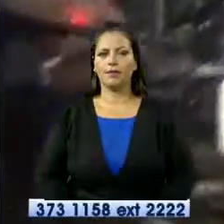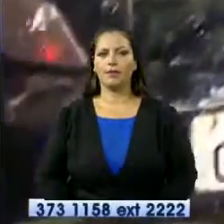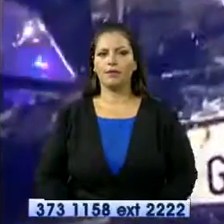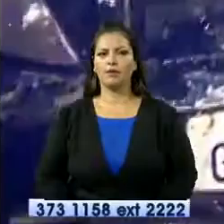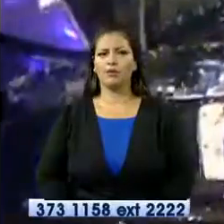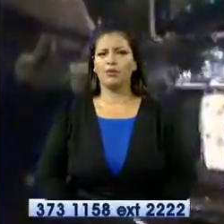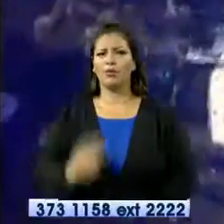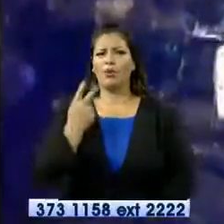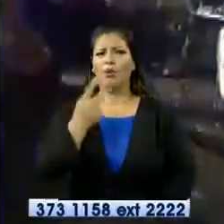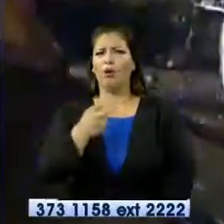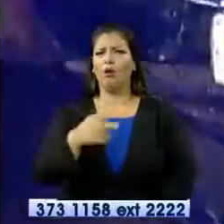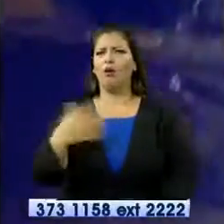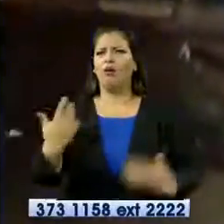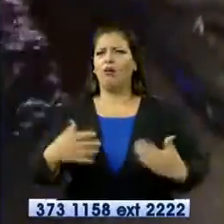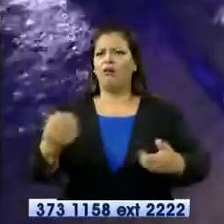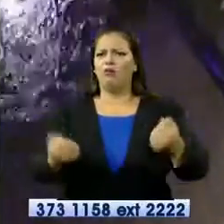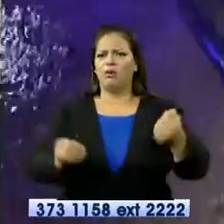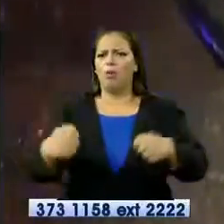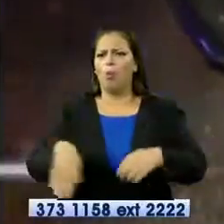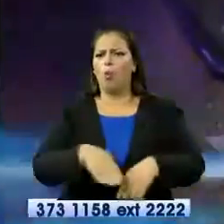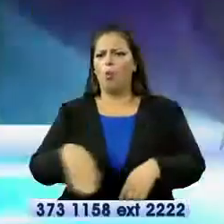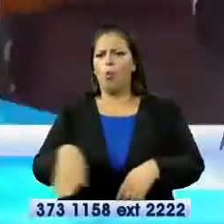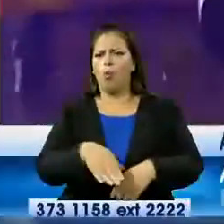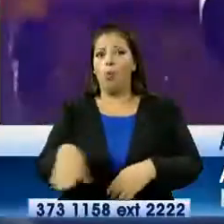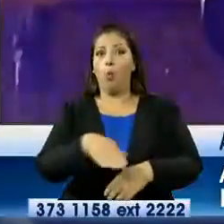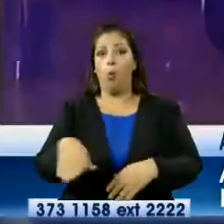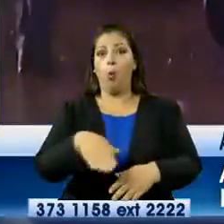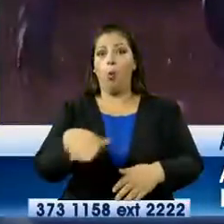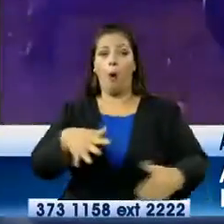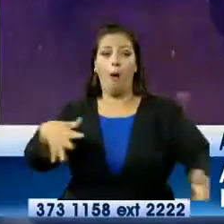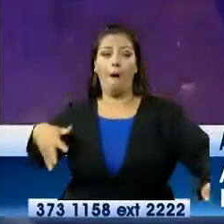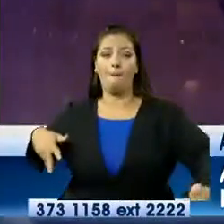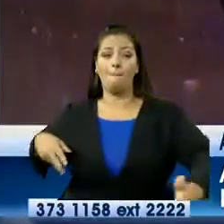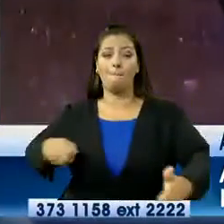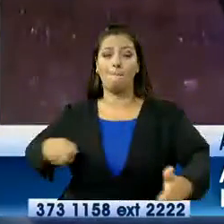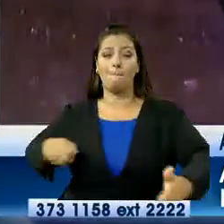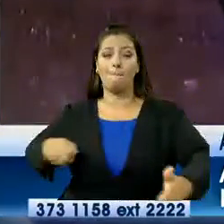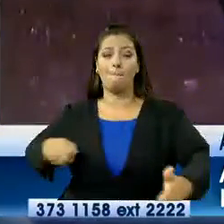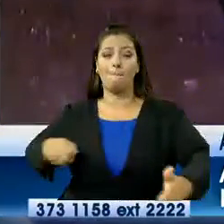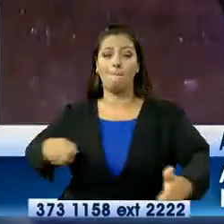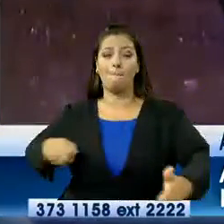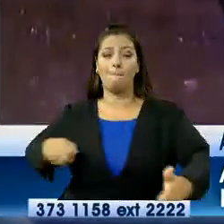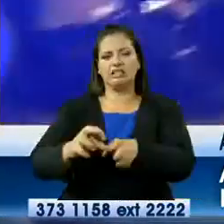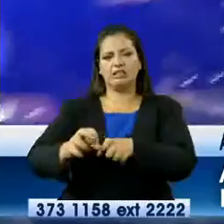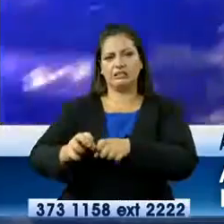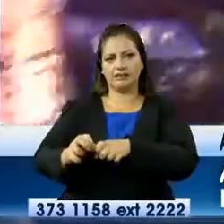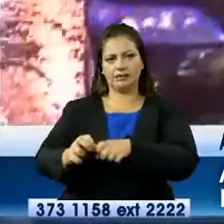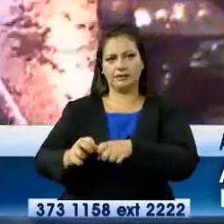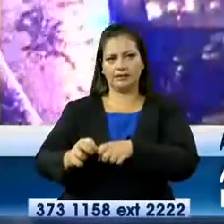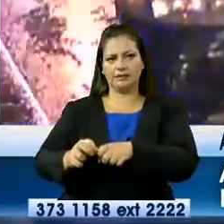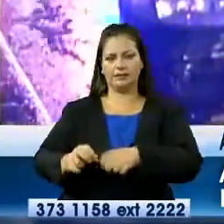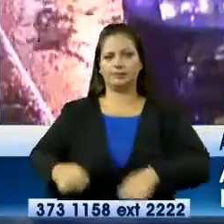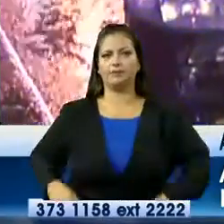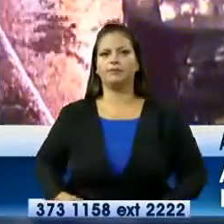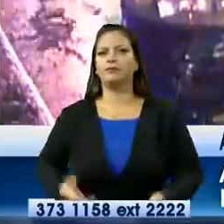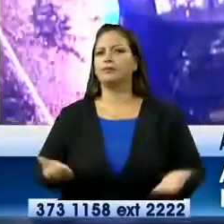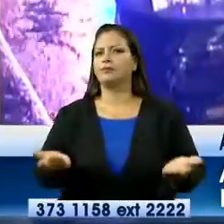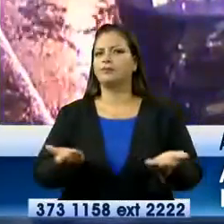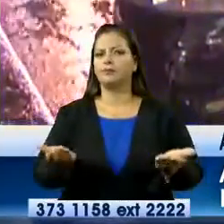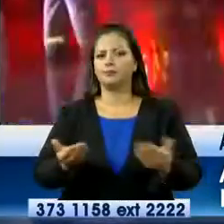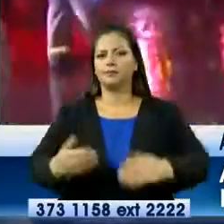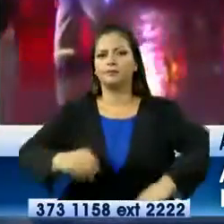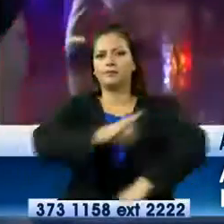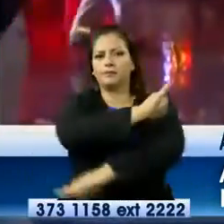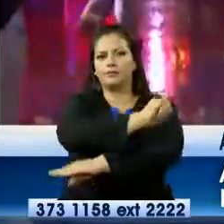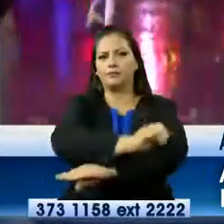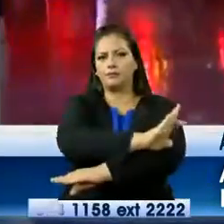Este auto perdió pista sobre la calzada húmeda y chocó por la parte trasera a otro automotor en la avenida Juan